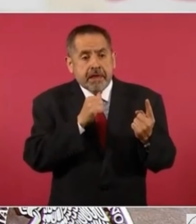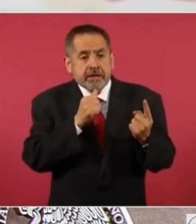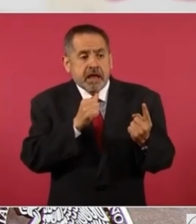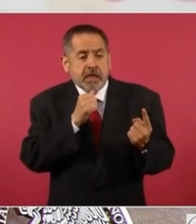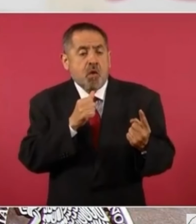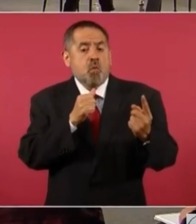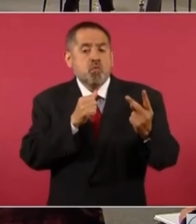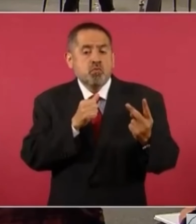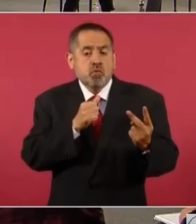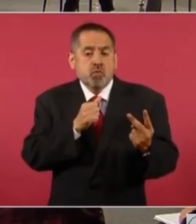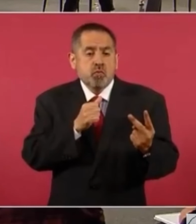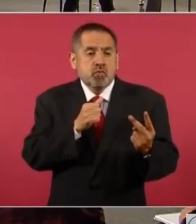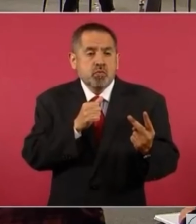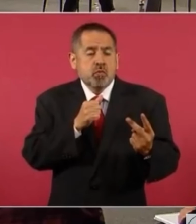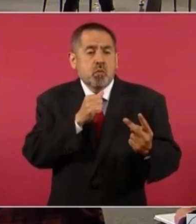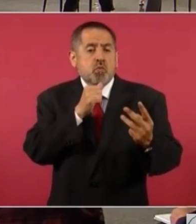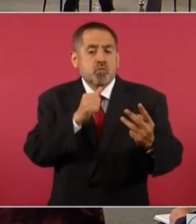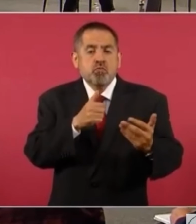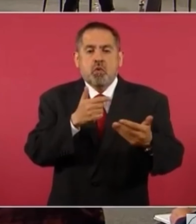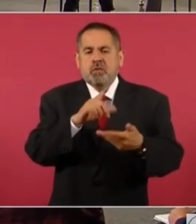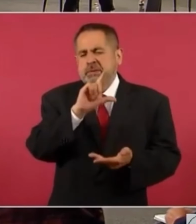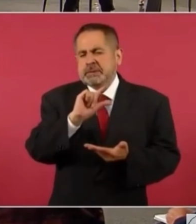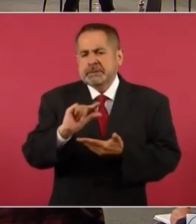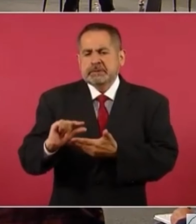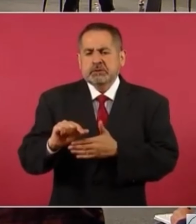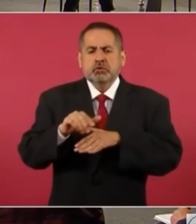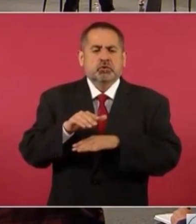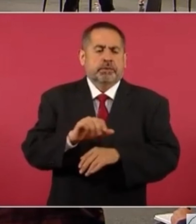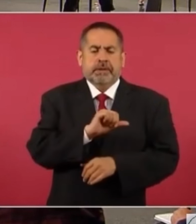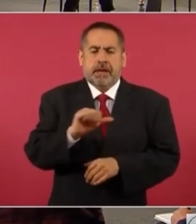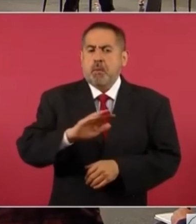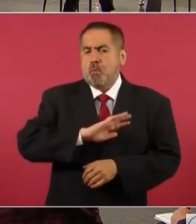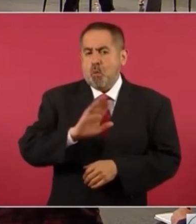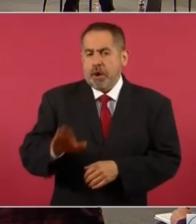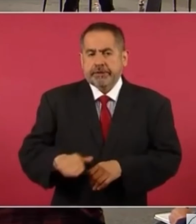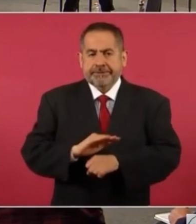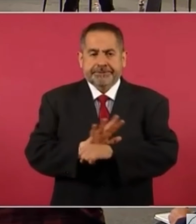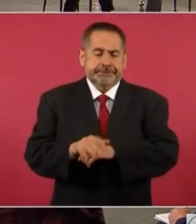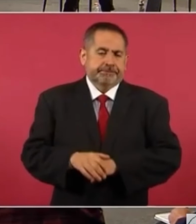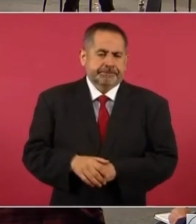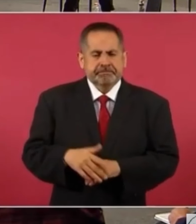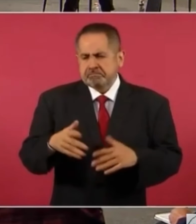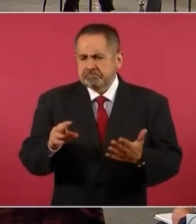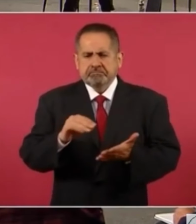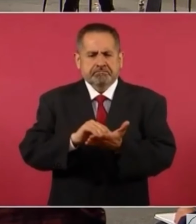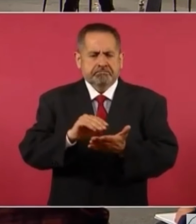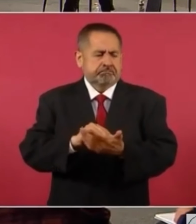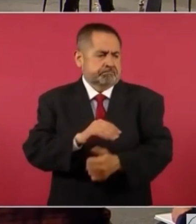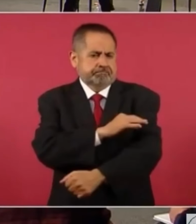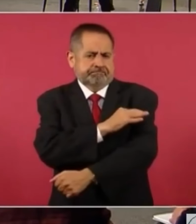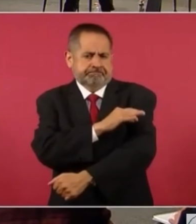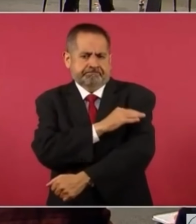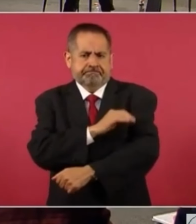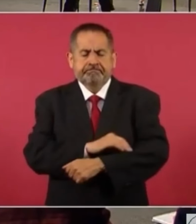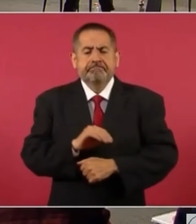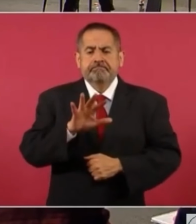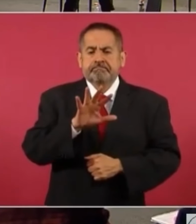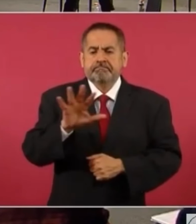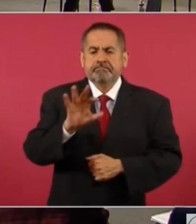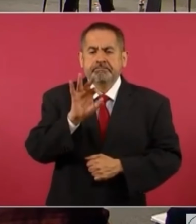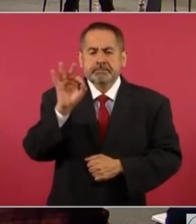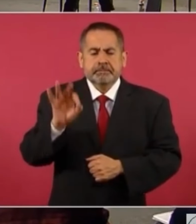mínimo de la pandemia de COVID. De todos modos, seguimos avanzando con la vacunación. Tenemos 55% de cobertura